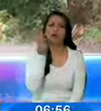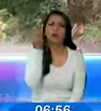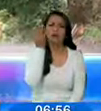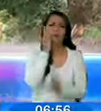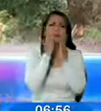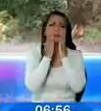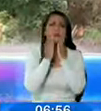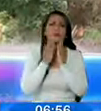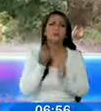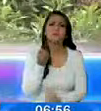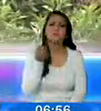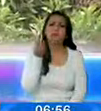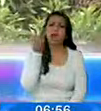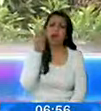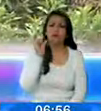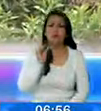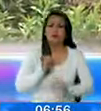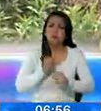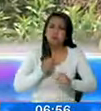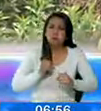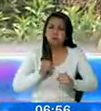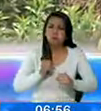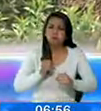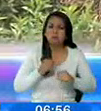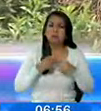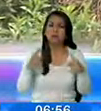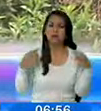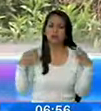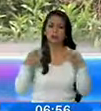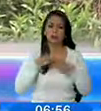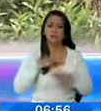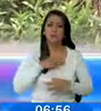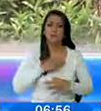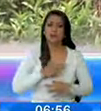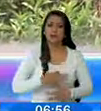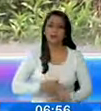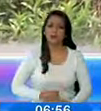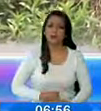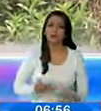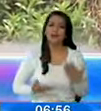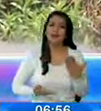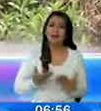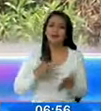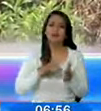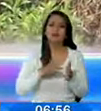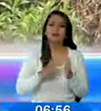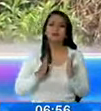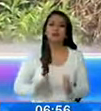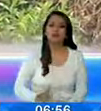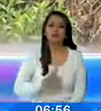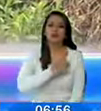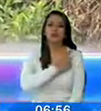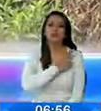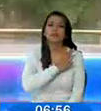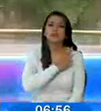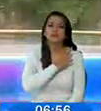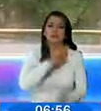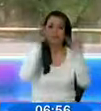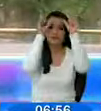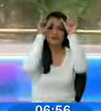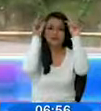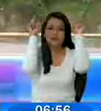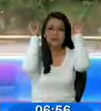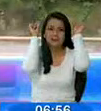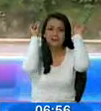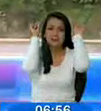blanca, con textura gruesa, sobre todo que cargaba un mandil que lo identificaba como estudiante universitaria de enfermería.